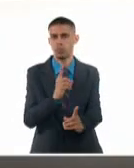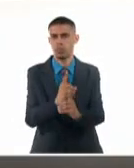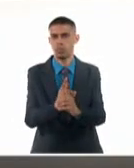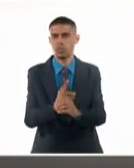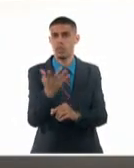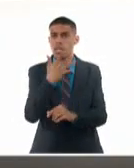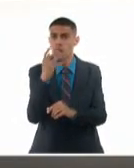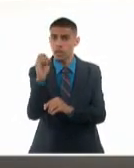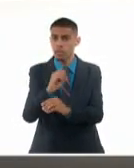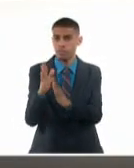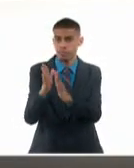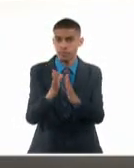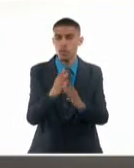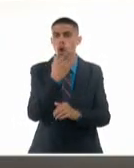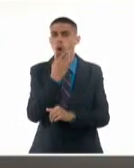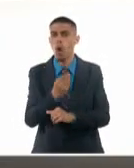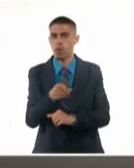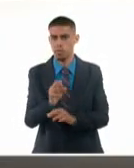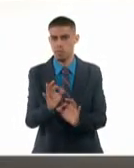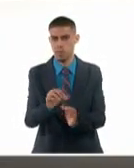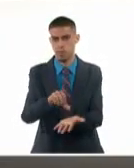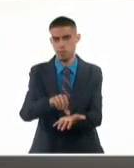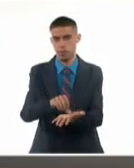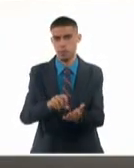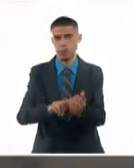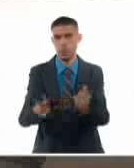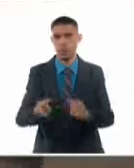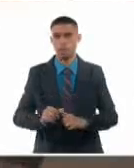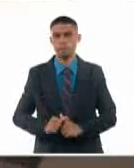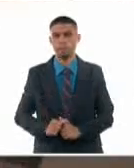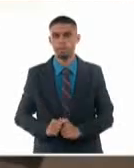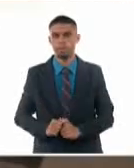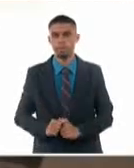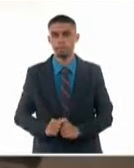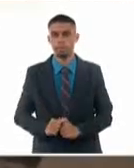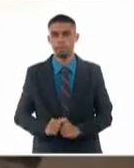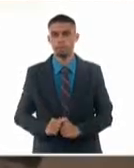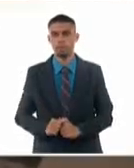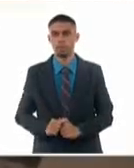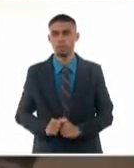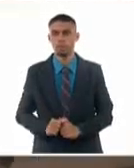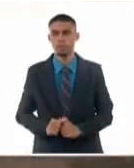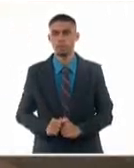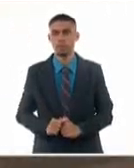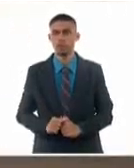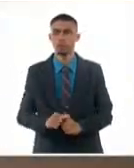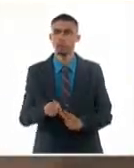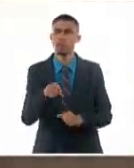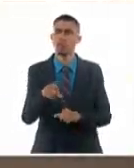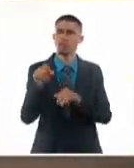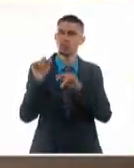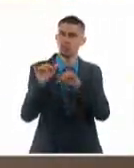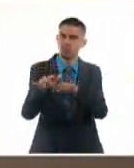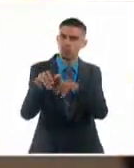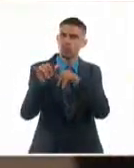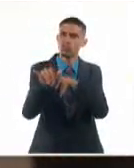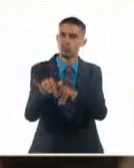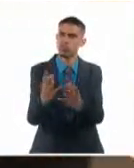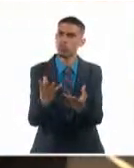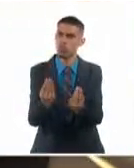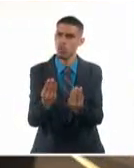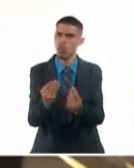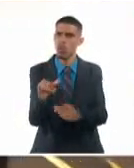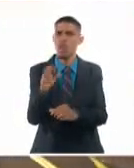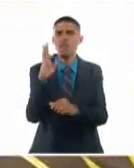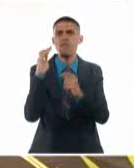de la Asociación Hermanos Saiz en el centro del país. La pluralidad de un evento como el Festival Nacional Longina